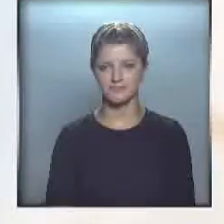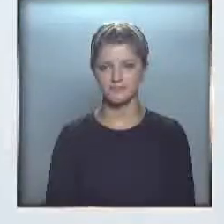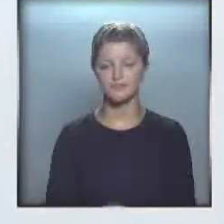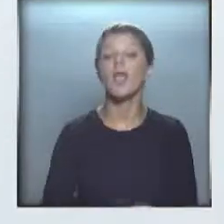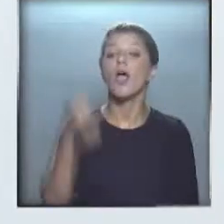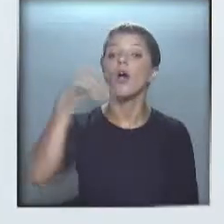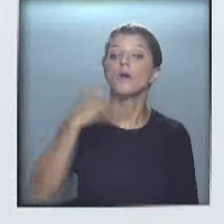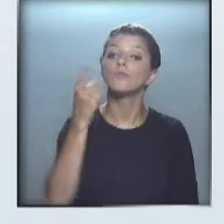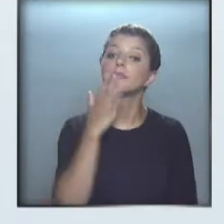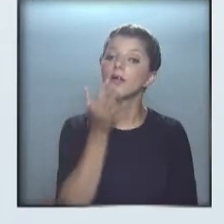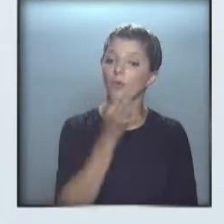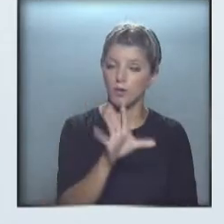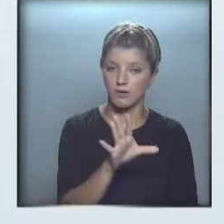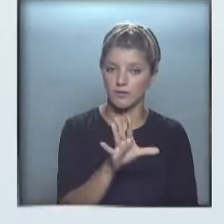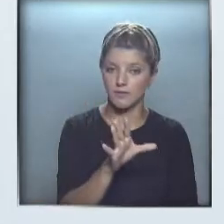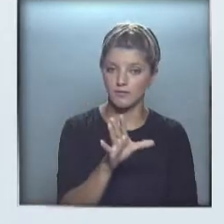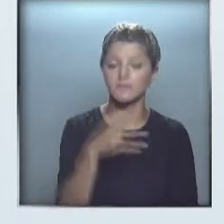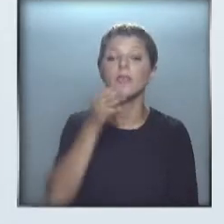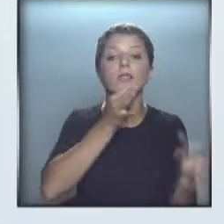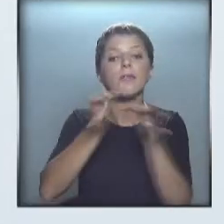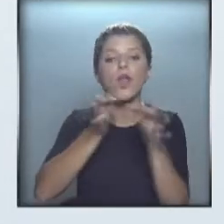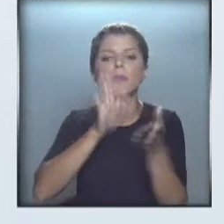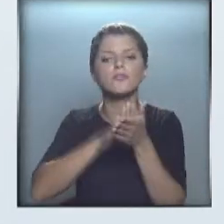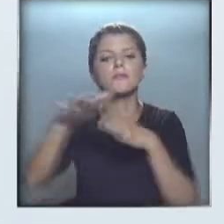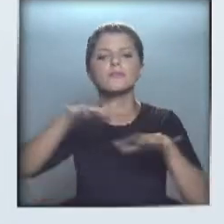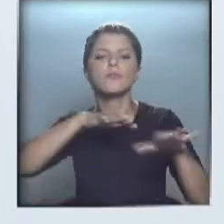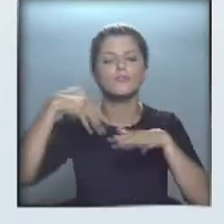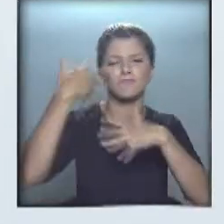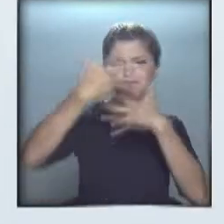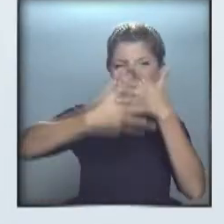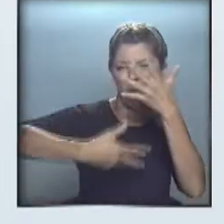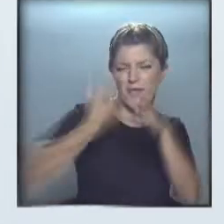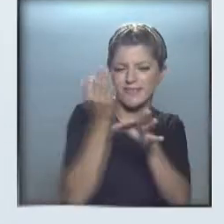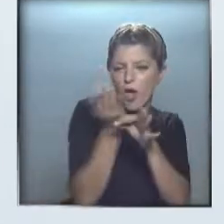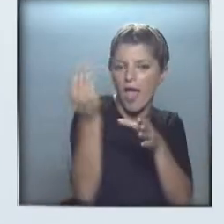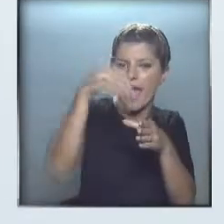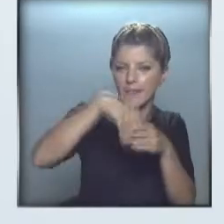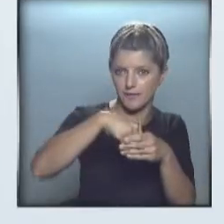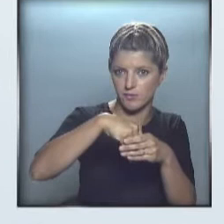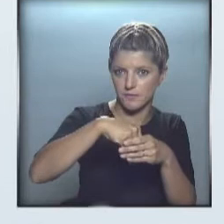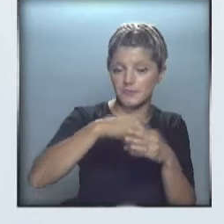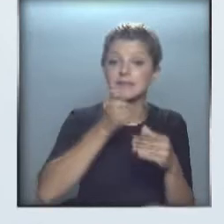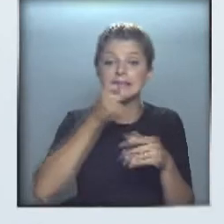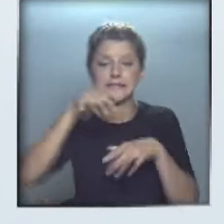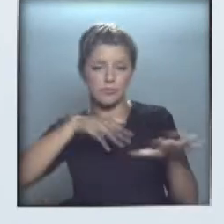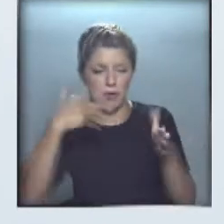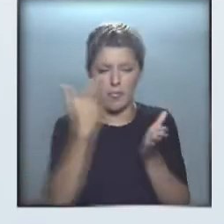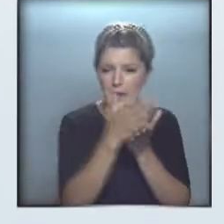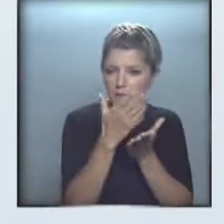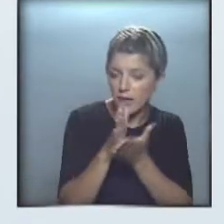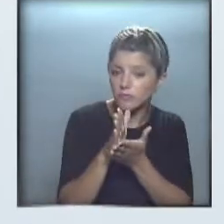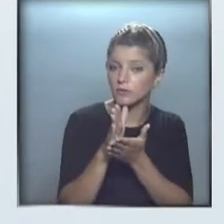Hoy, en una tarde cualquiera, vamos a debatir sobre las situaciones de violencia que se presentan en la escuela cuando aparecen episodios de